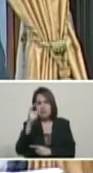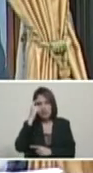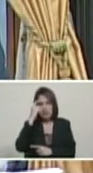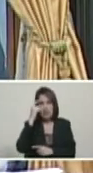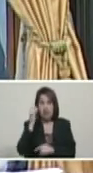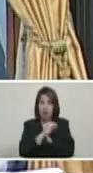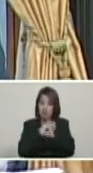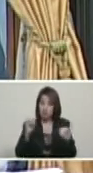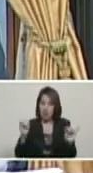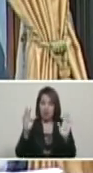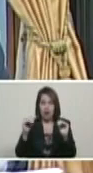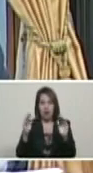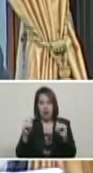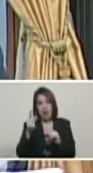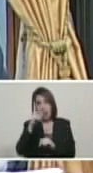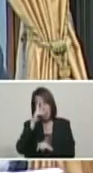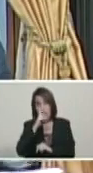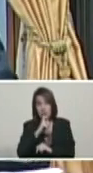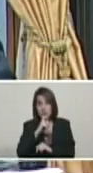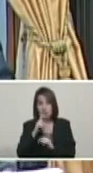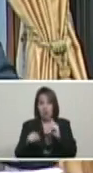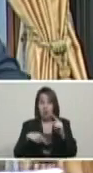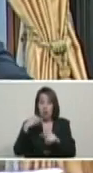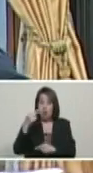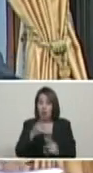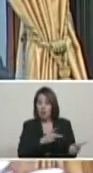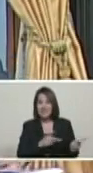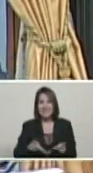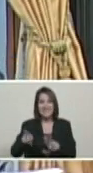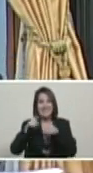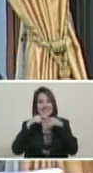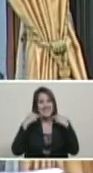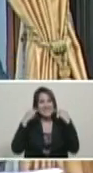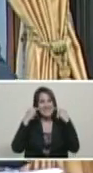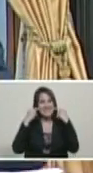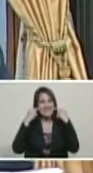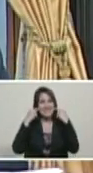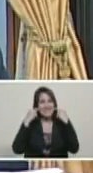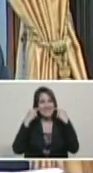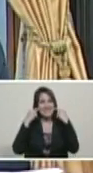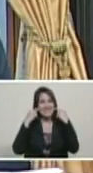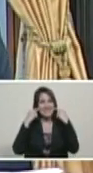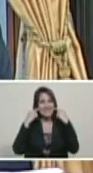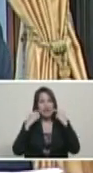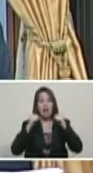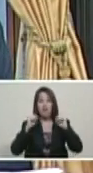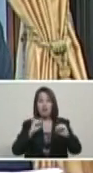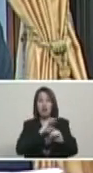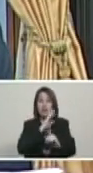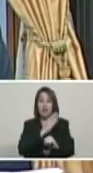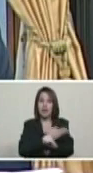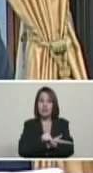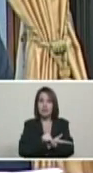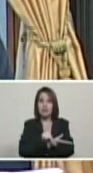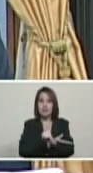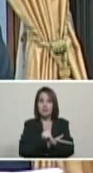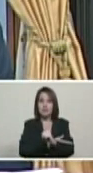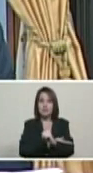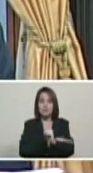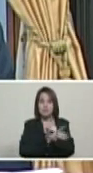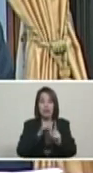despedir el año y darle la bienvenida con una sonrisa y fortaleza a el